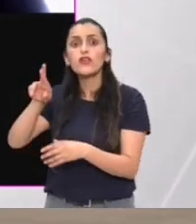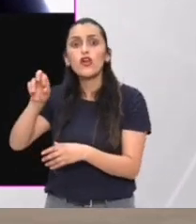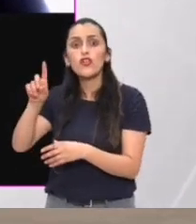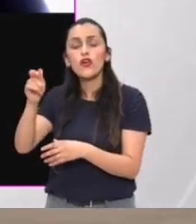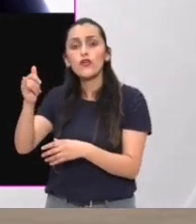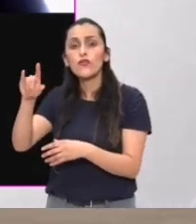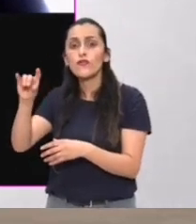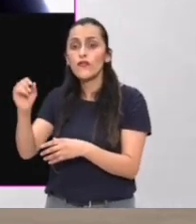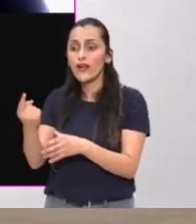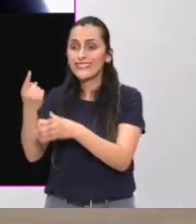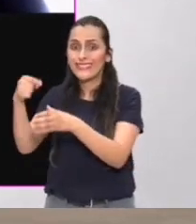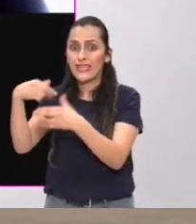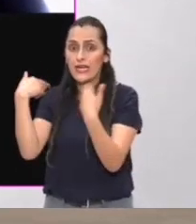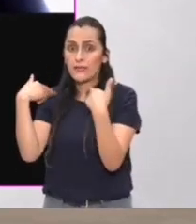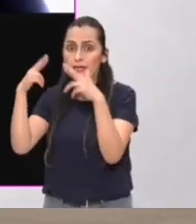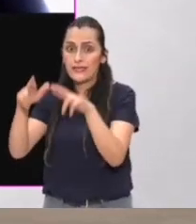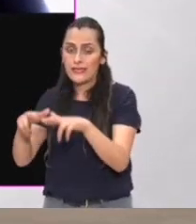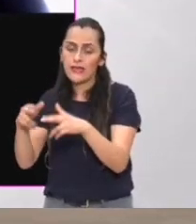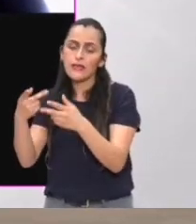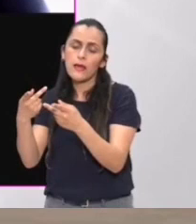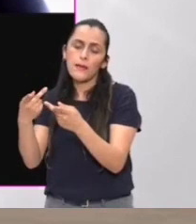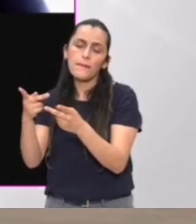Rovira, representante del Partido del Trabajo.